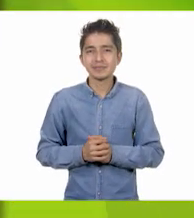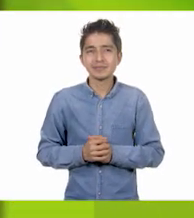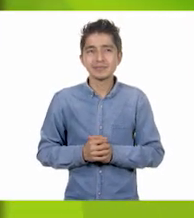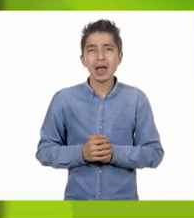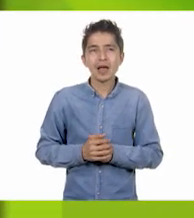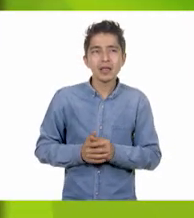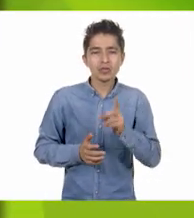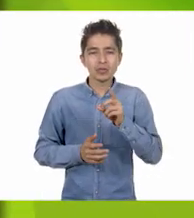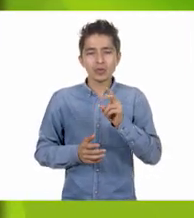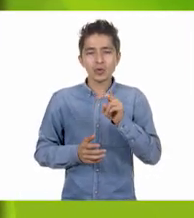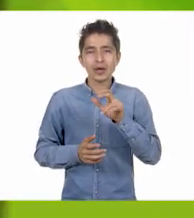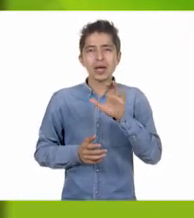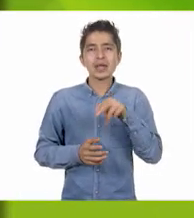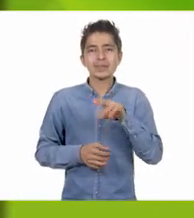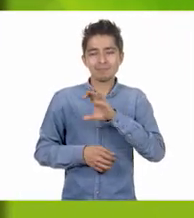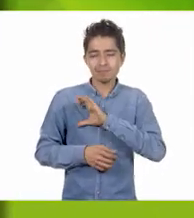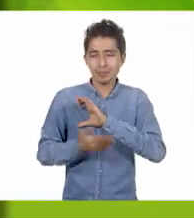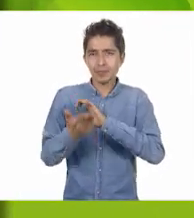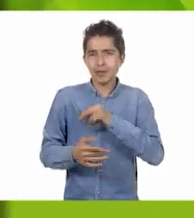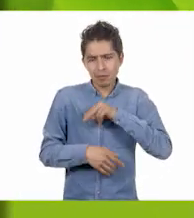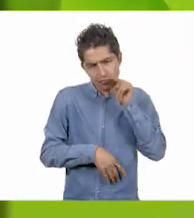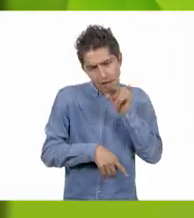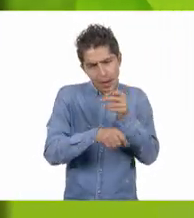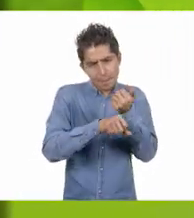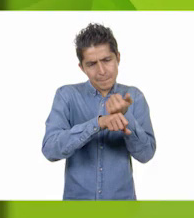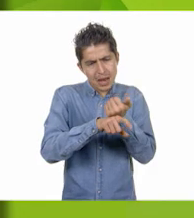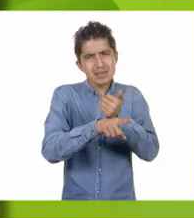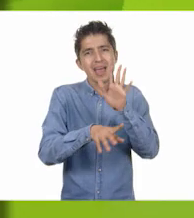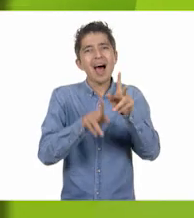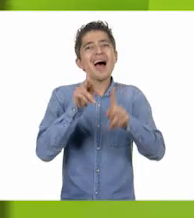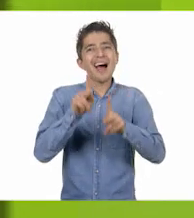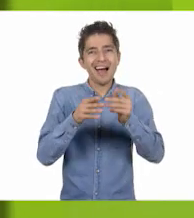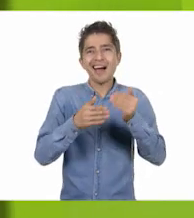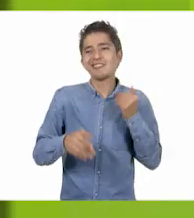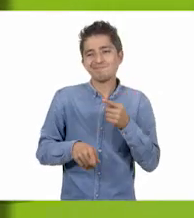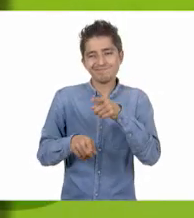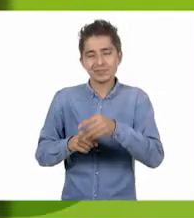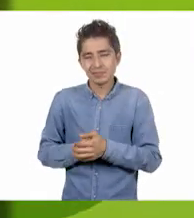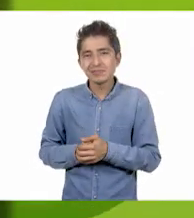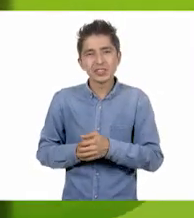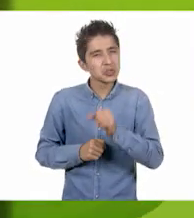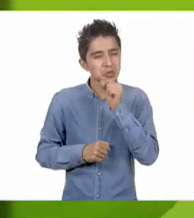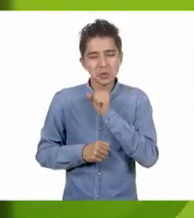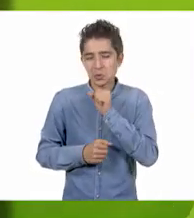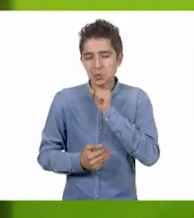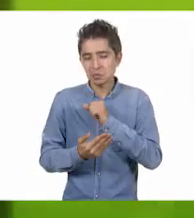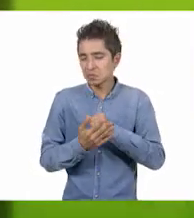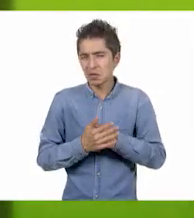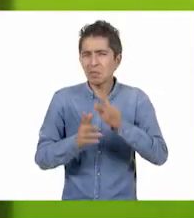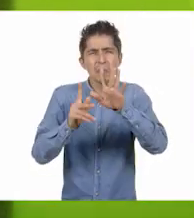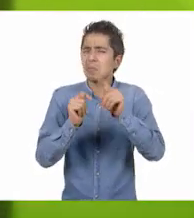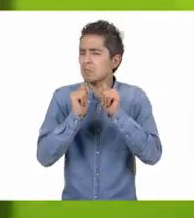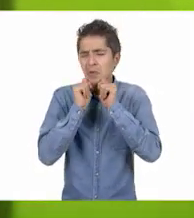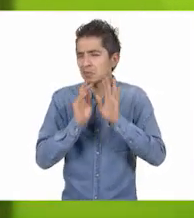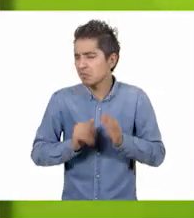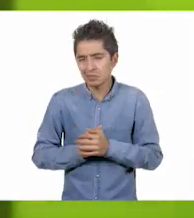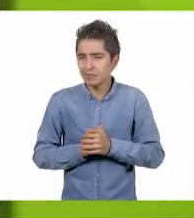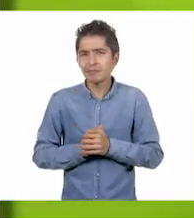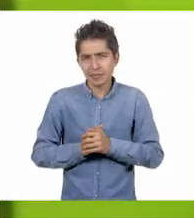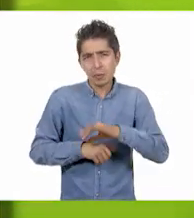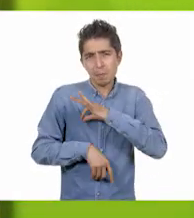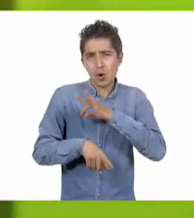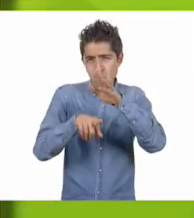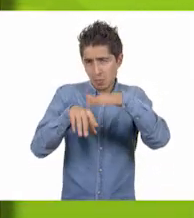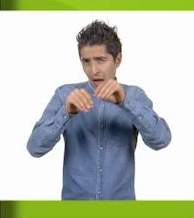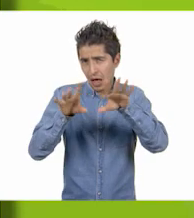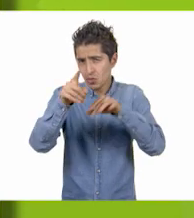Querido Duncan, veo que Crayón Amarillo ya habló contigo, el gran chismoso. No importa, ¿podrías